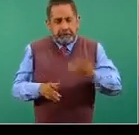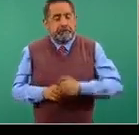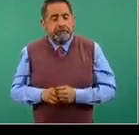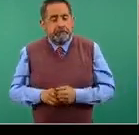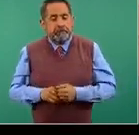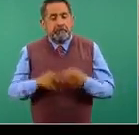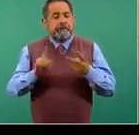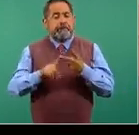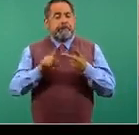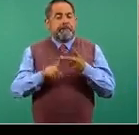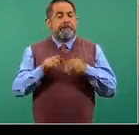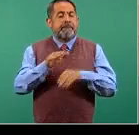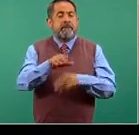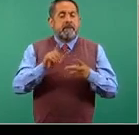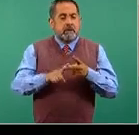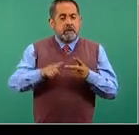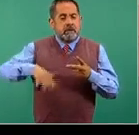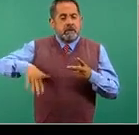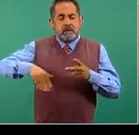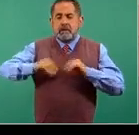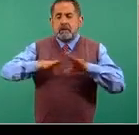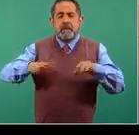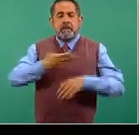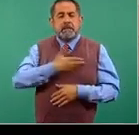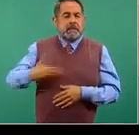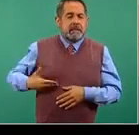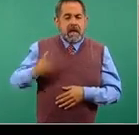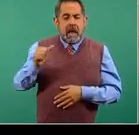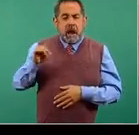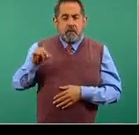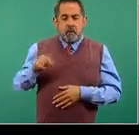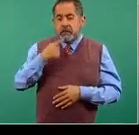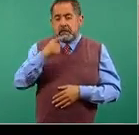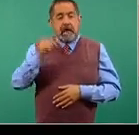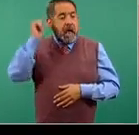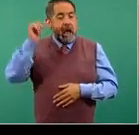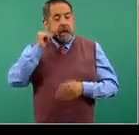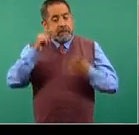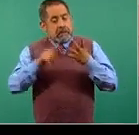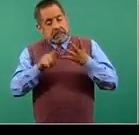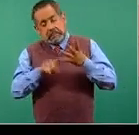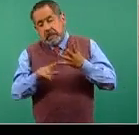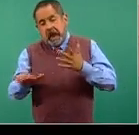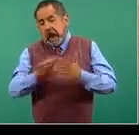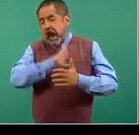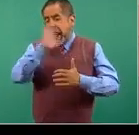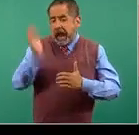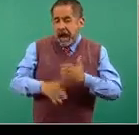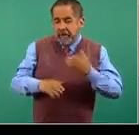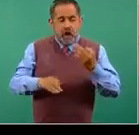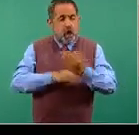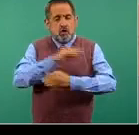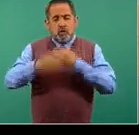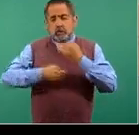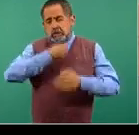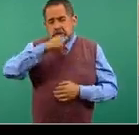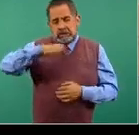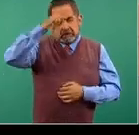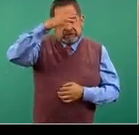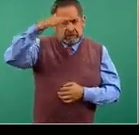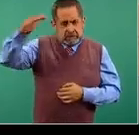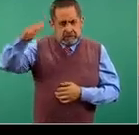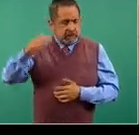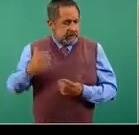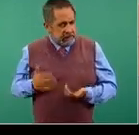hay dudas referente a lo que había informado el presidente López Obrador de que en abril se terminaría de vacunar a todo lo que es los adultos mayores, pero